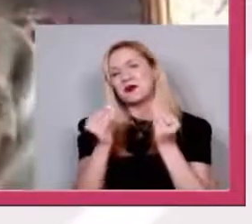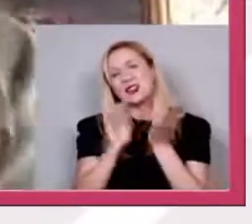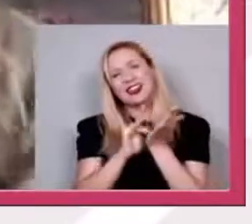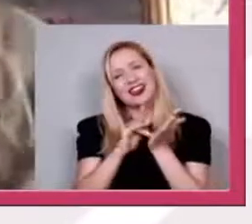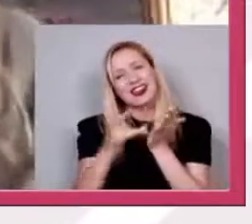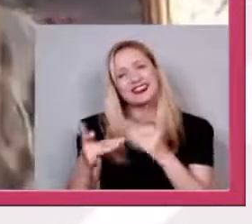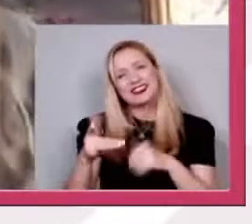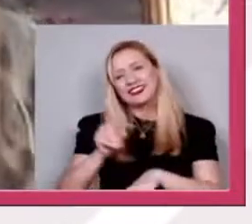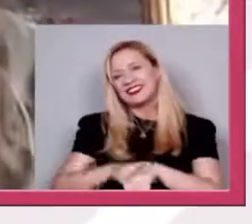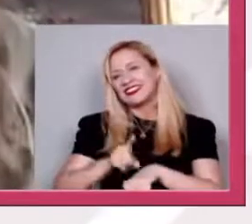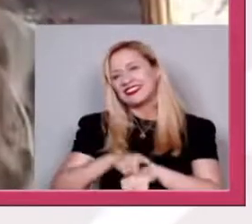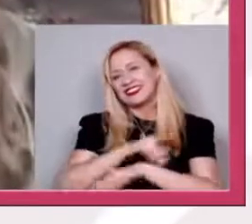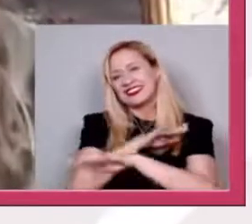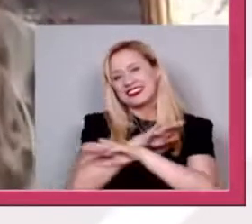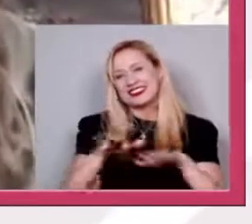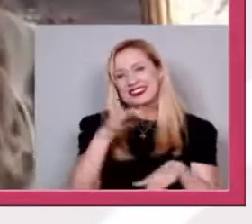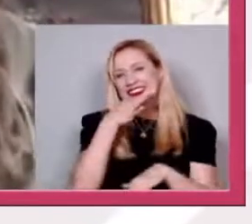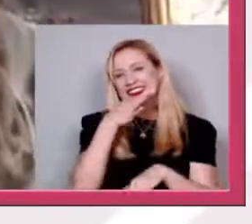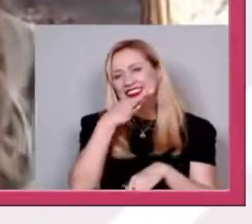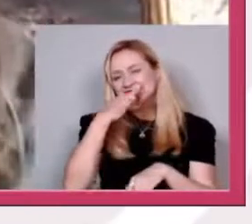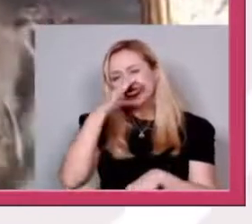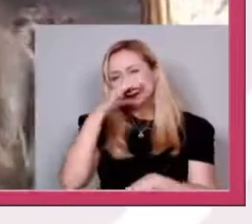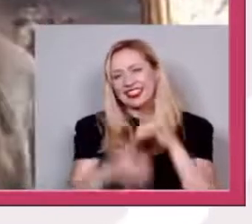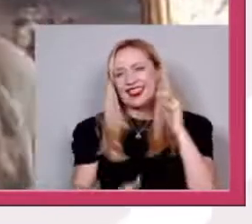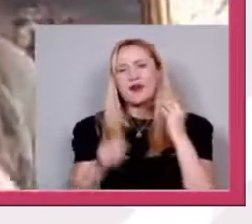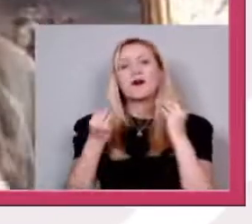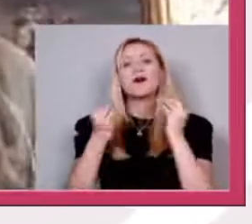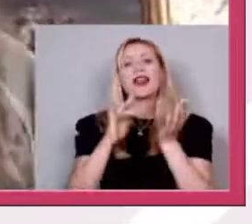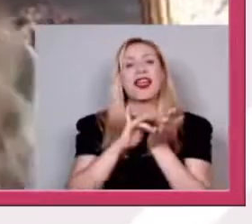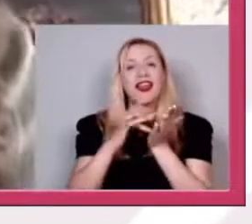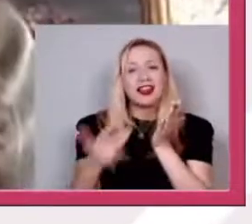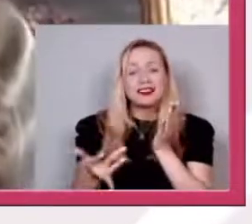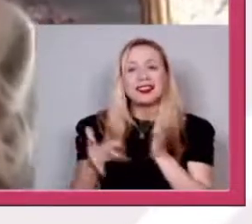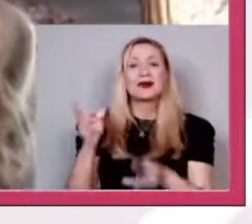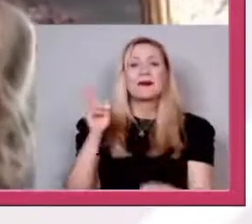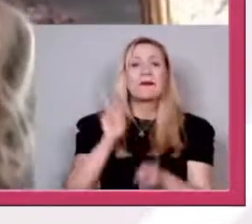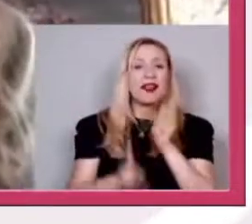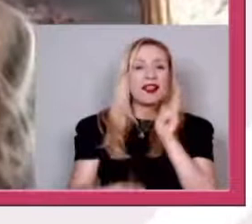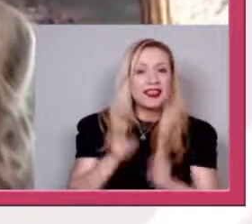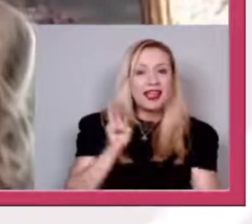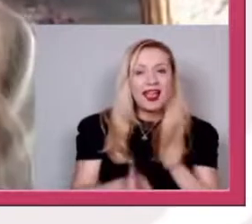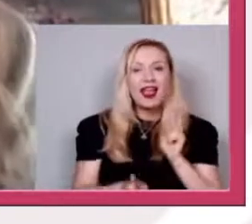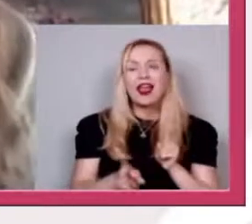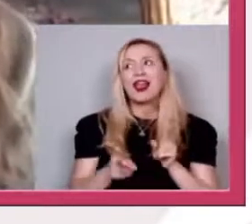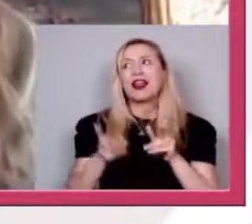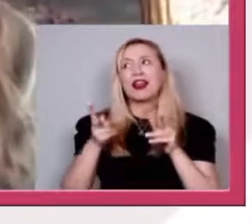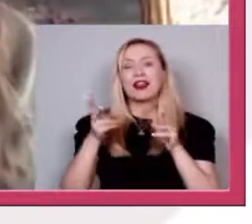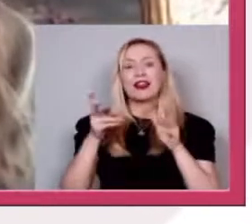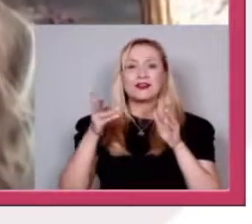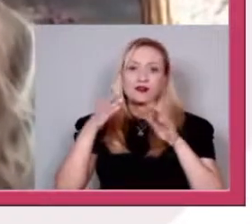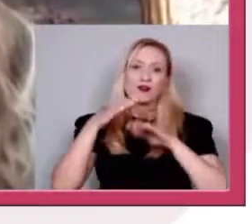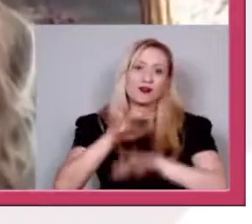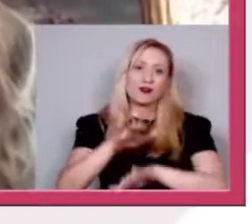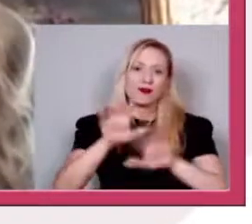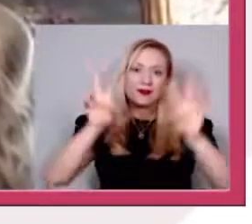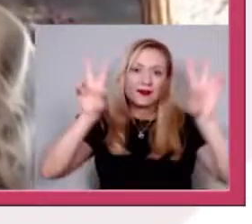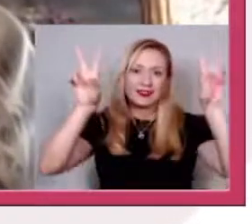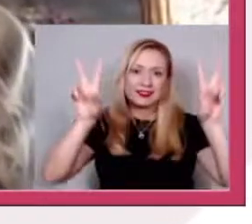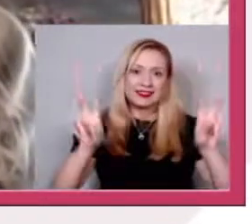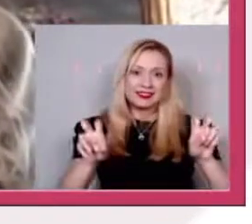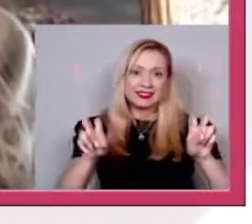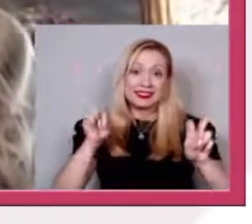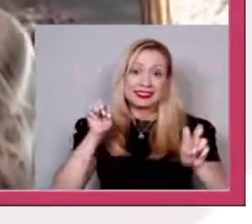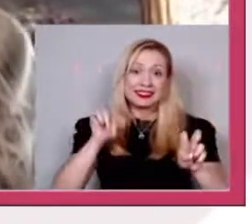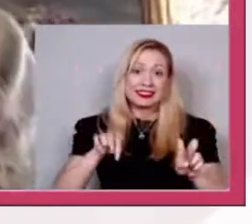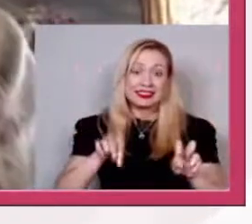Les agradezco muchísimo que hayan estado aquí, que hayamos podido platicar un poco sobre el tema de los derechos de las personas